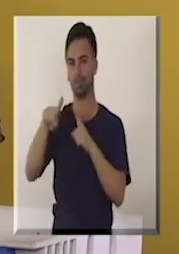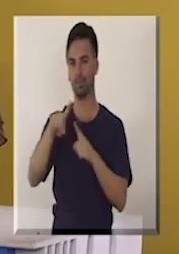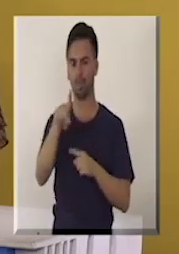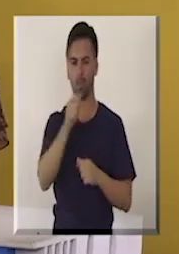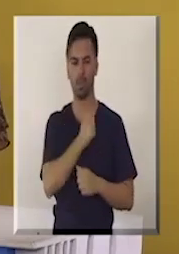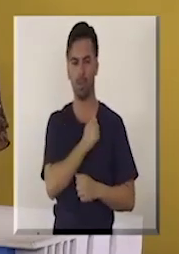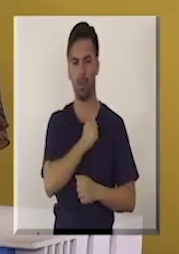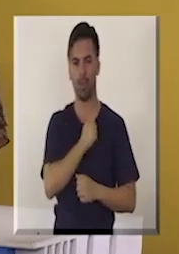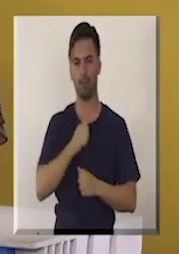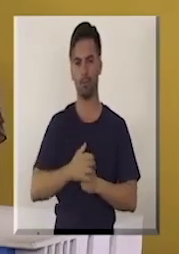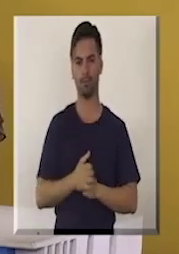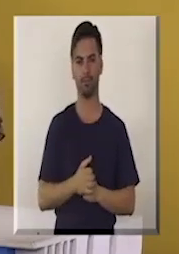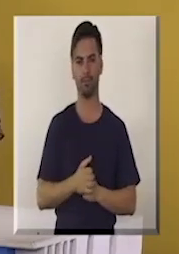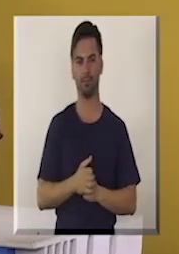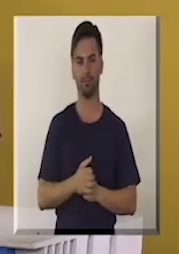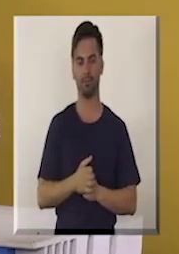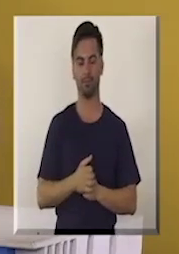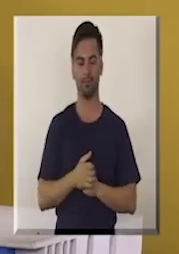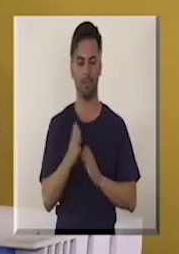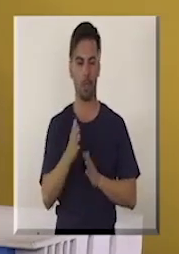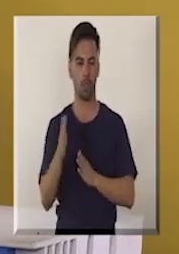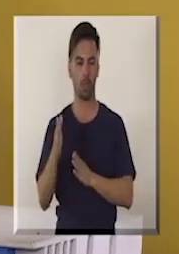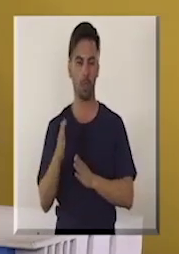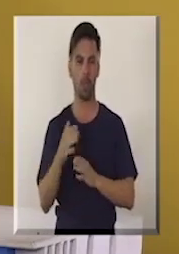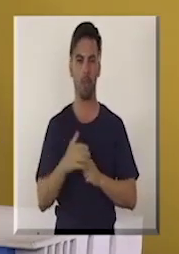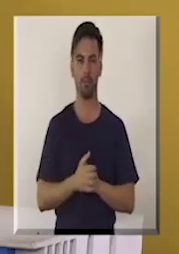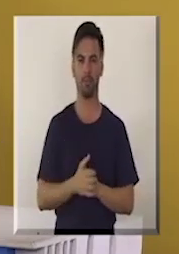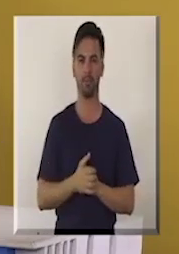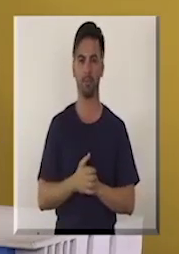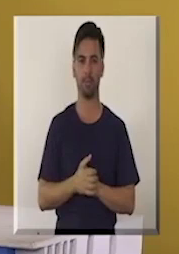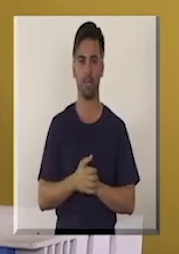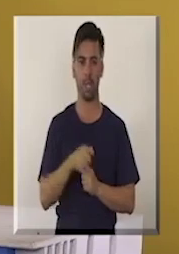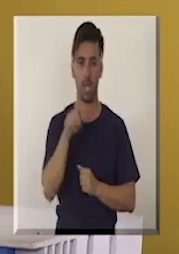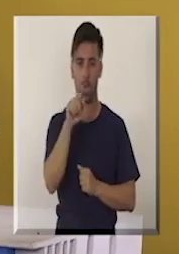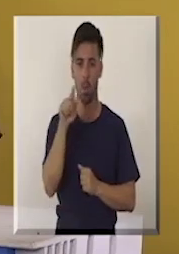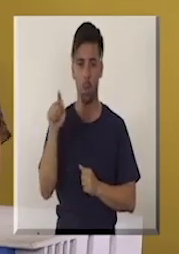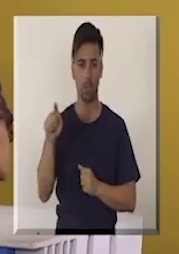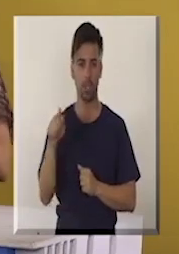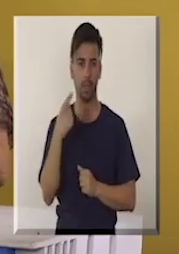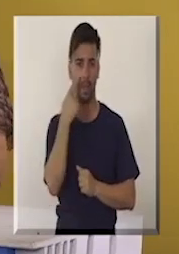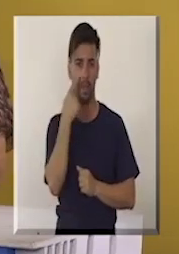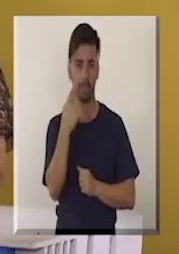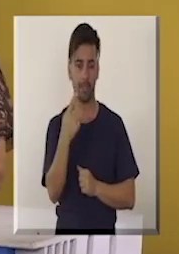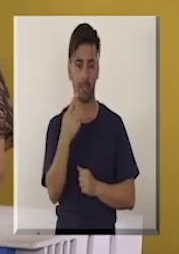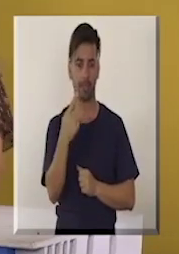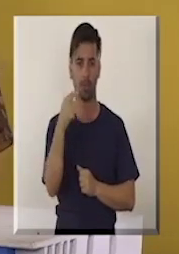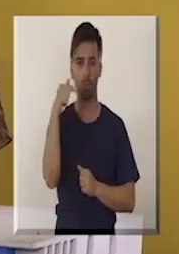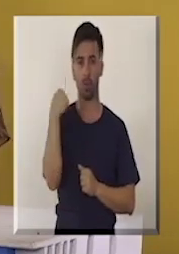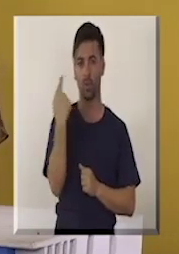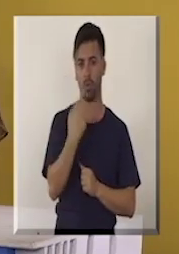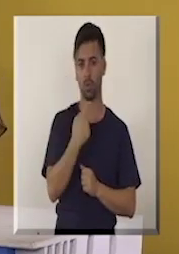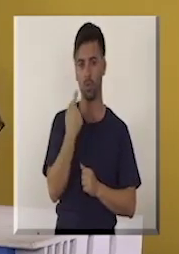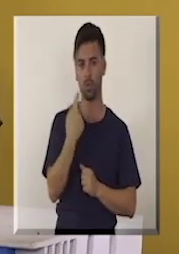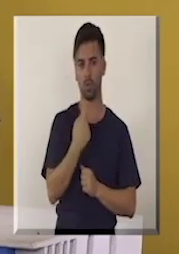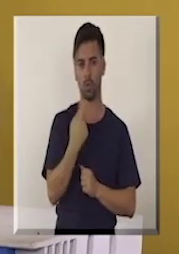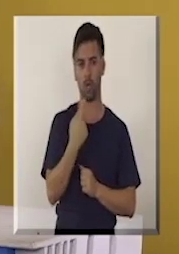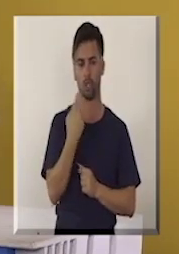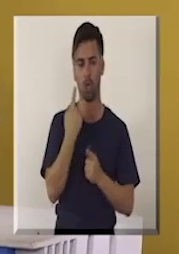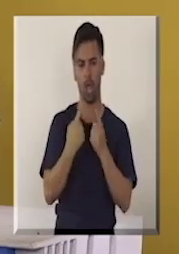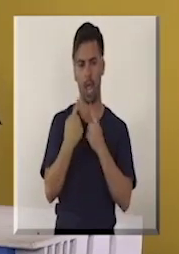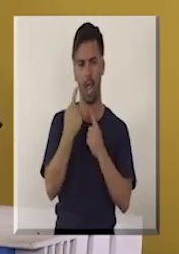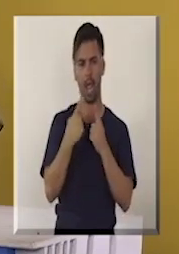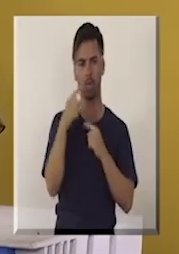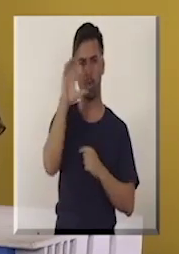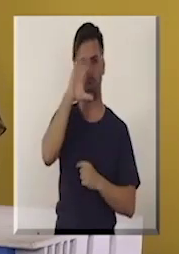Continuemos entonces. Pues bien, ustedes hasta ahora han visto que hemos representado situaciones con